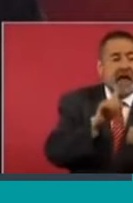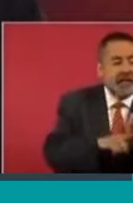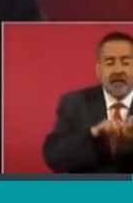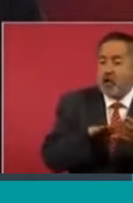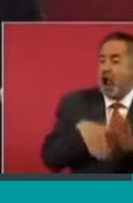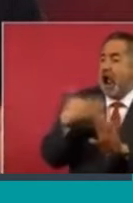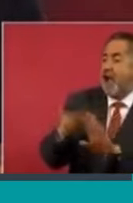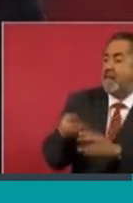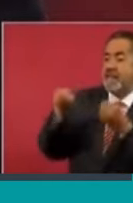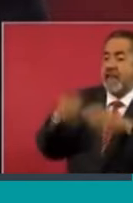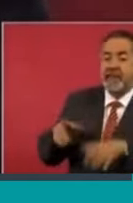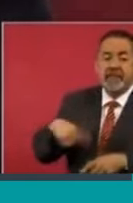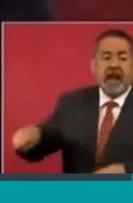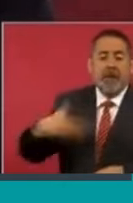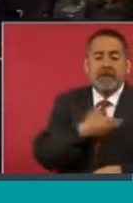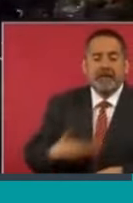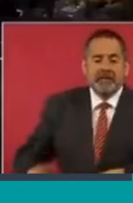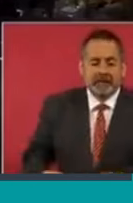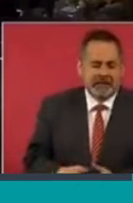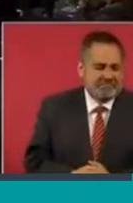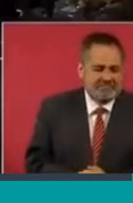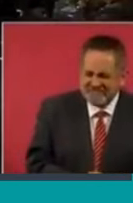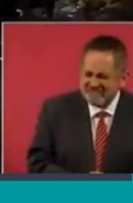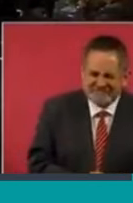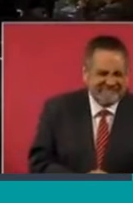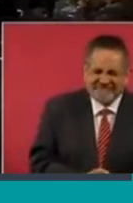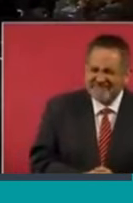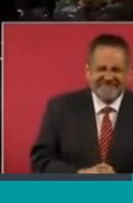afectar al presidente. No,